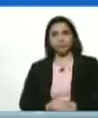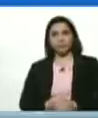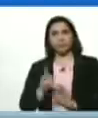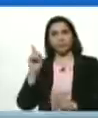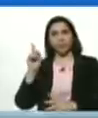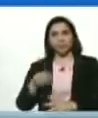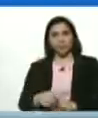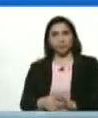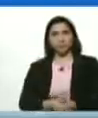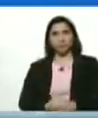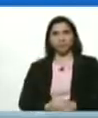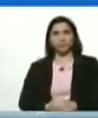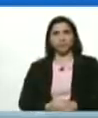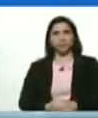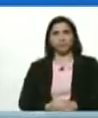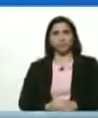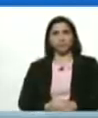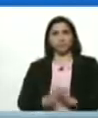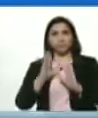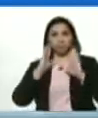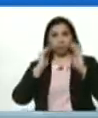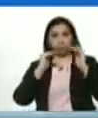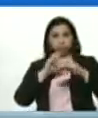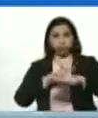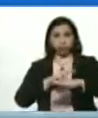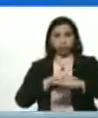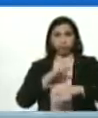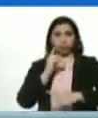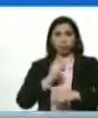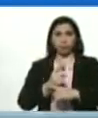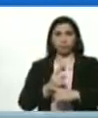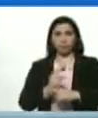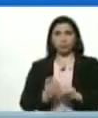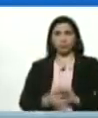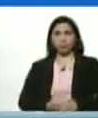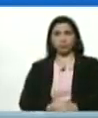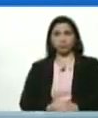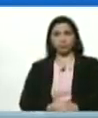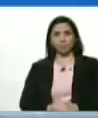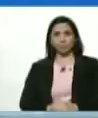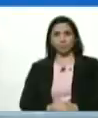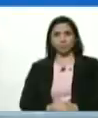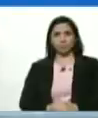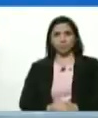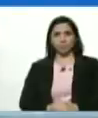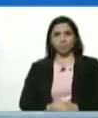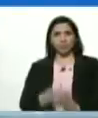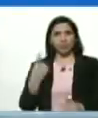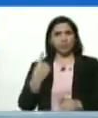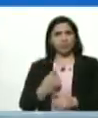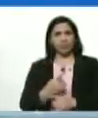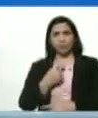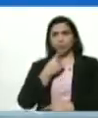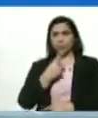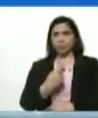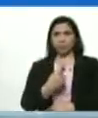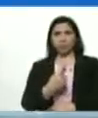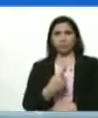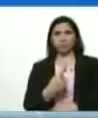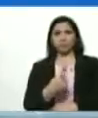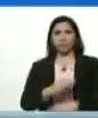está atendido debidamente esto hay que decirlo porque